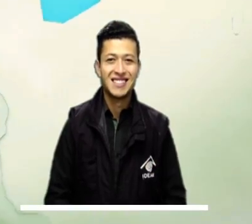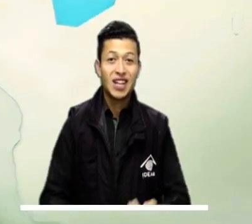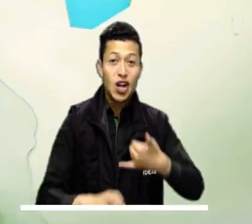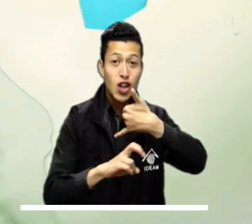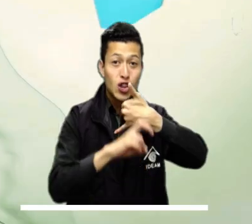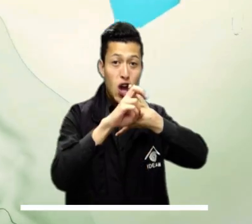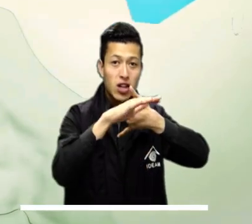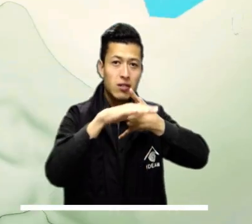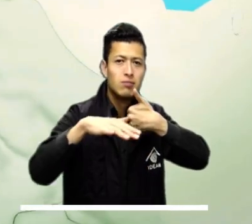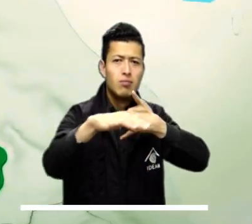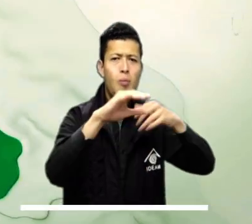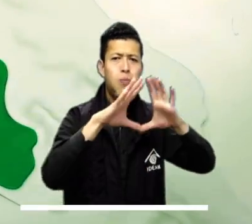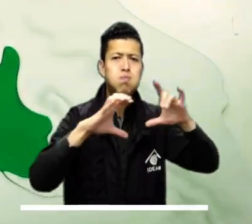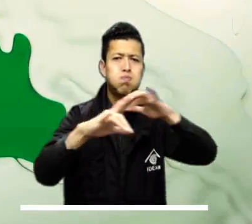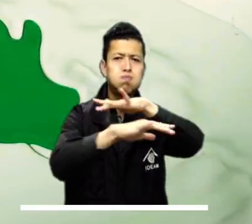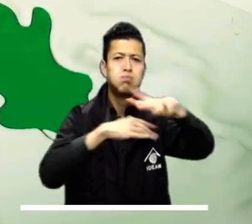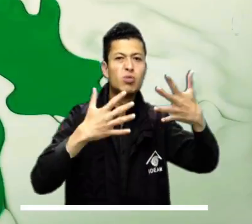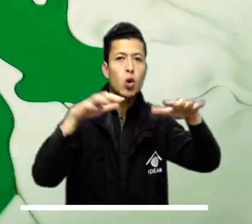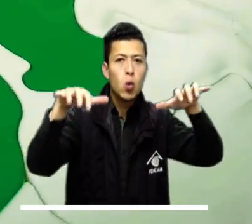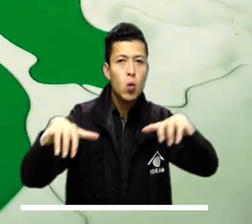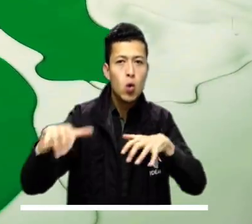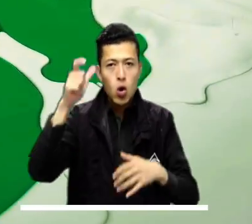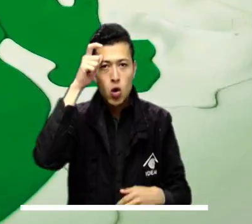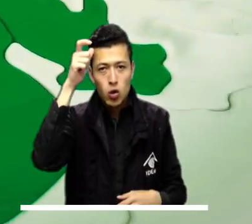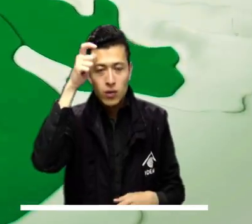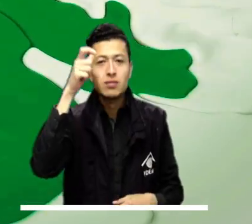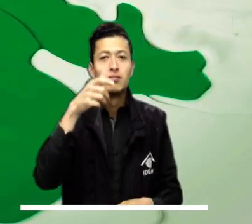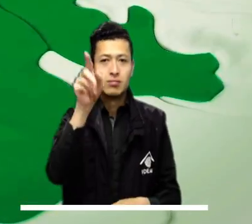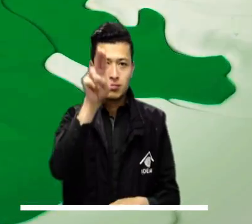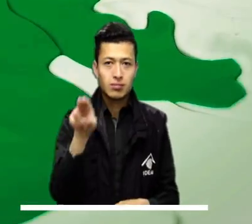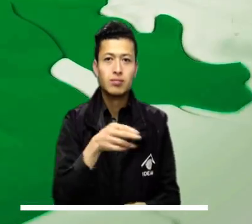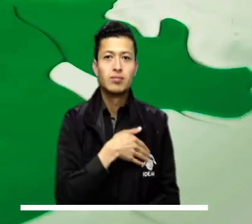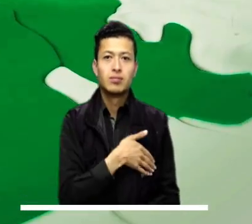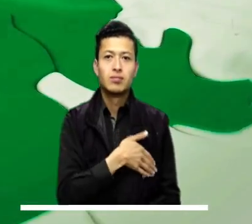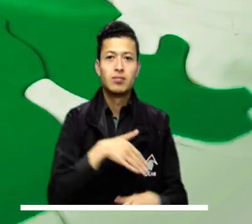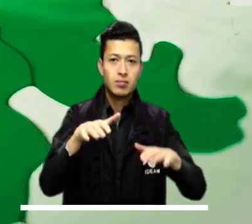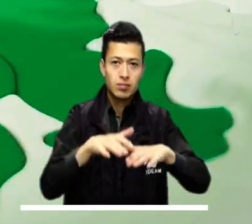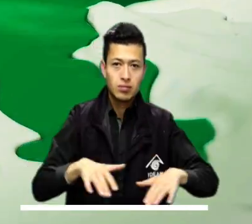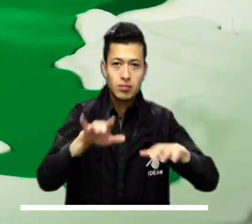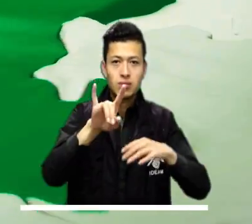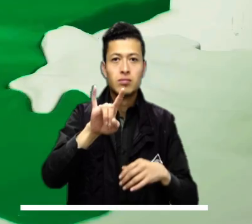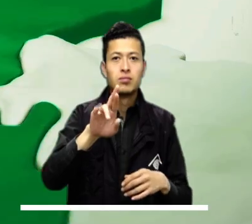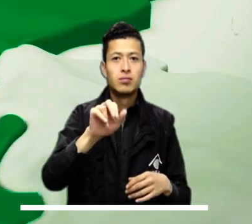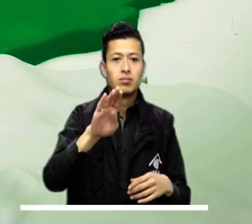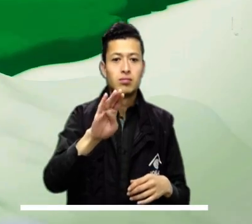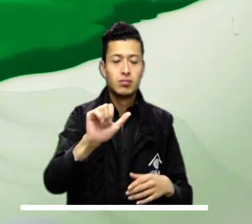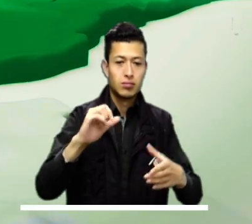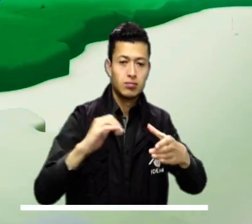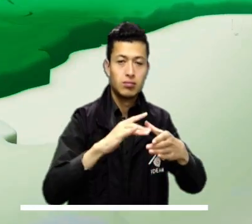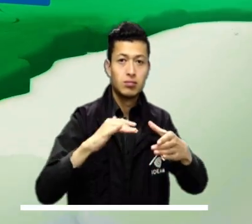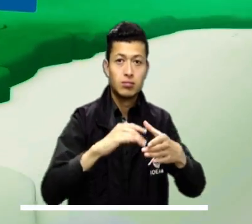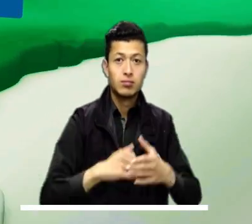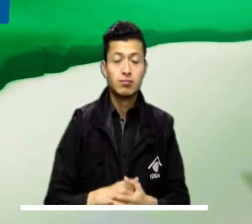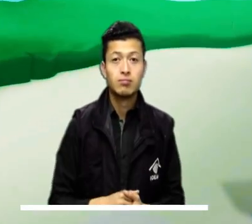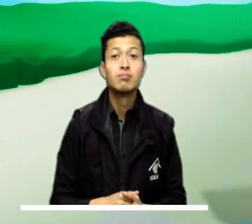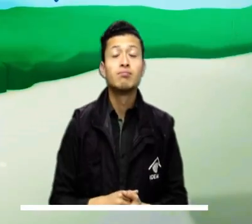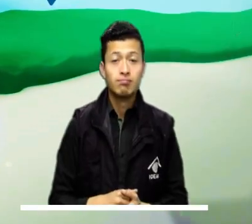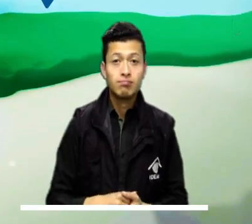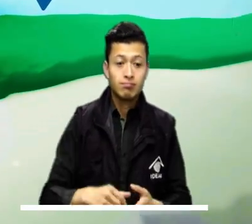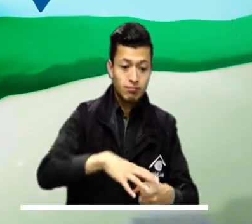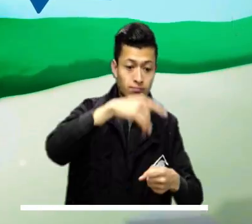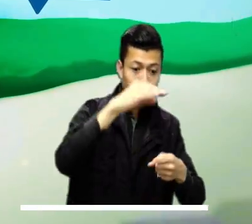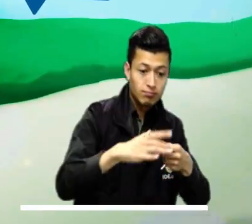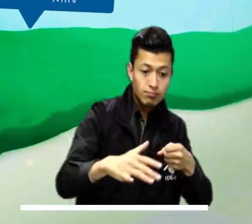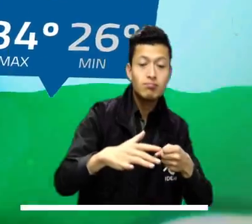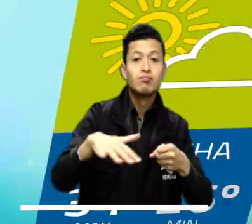Córdoba, Sucre, Bolívar y Golfo de Urabá. Lluvias ligeras en Cesar, el litoral atlántico y Magdalena. Tiempo seco en La